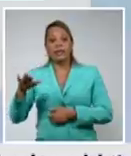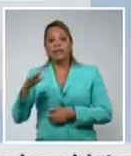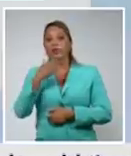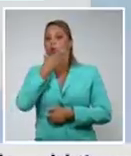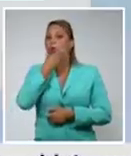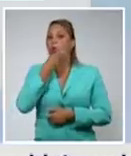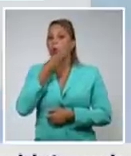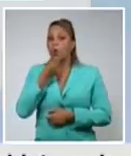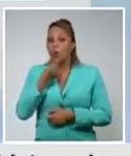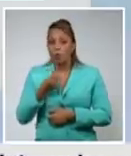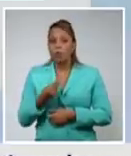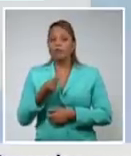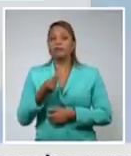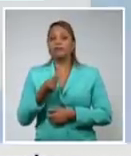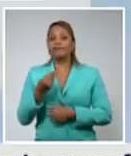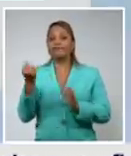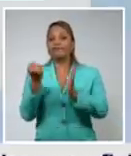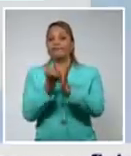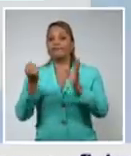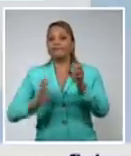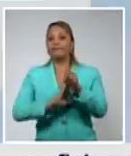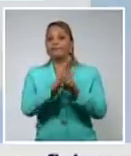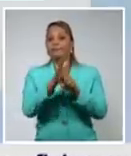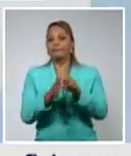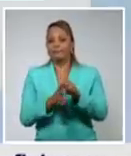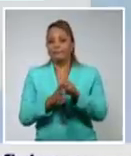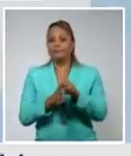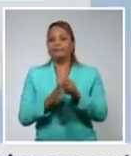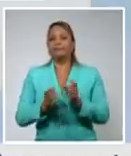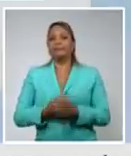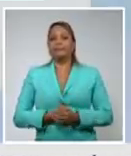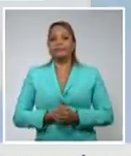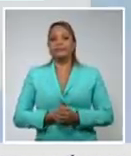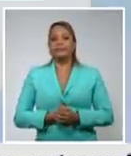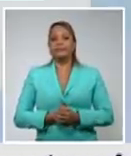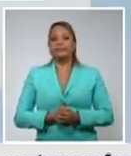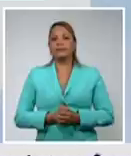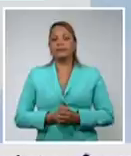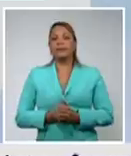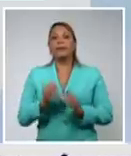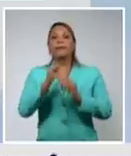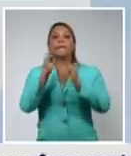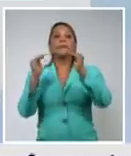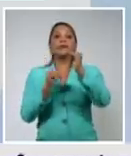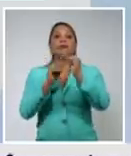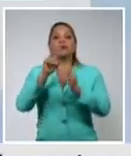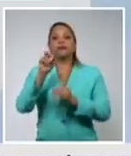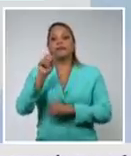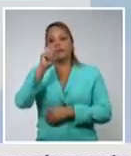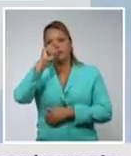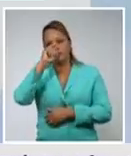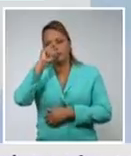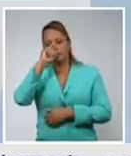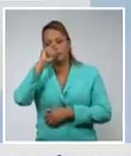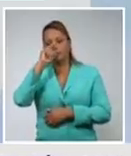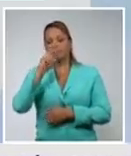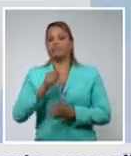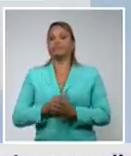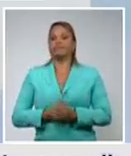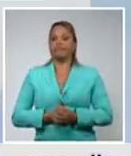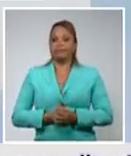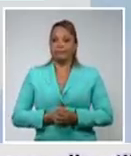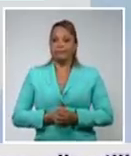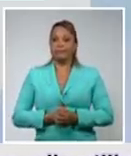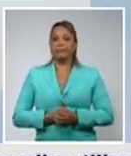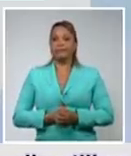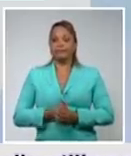jóvenes, niños con la COVID-19 menores de 20 años de edad. Ahí ustedes